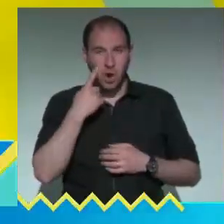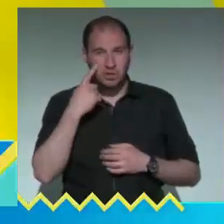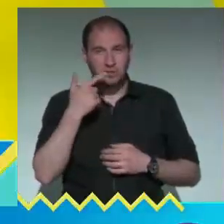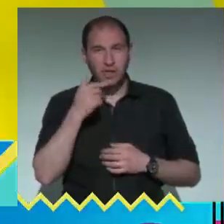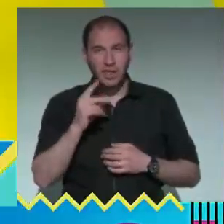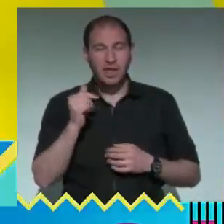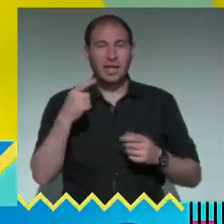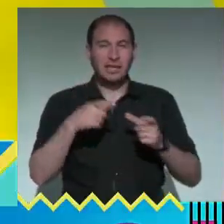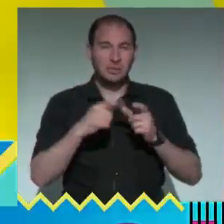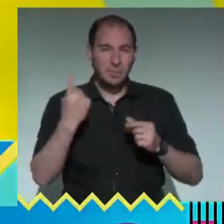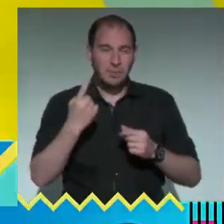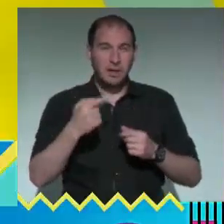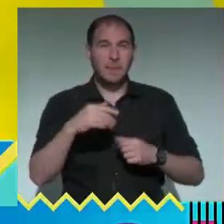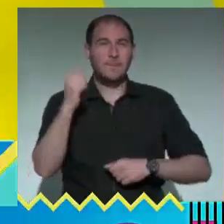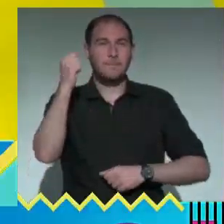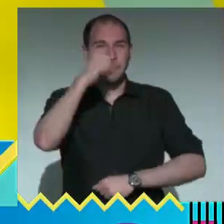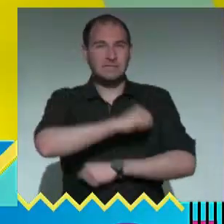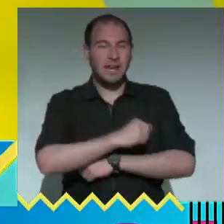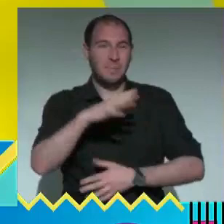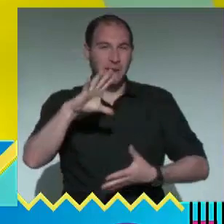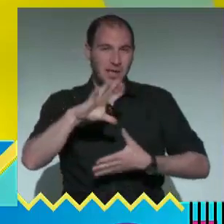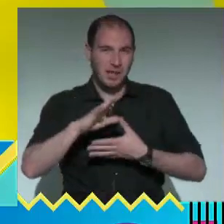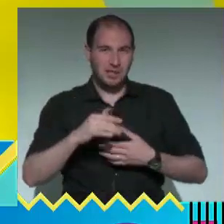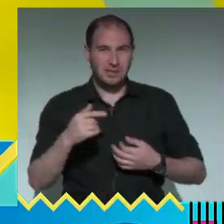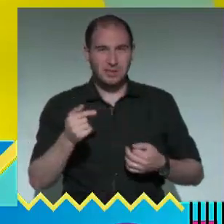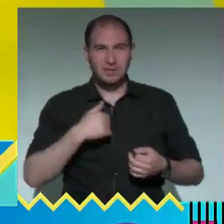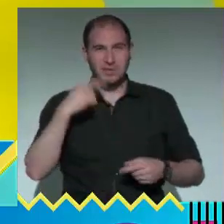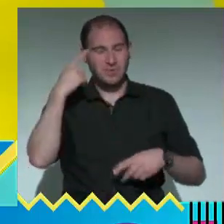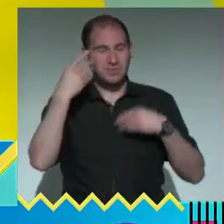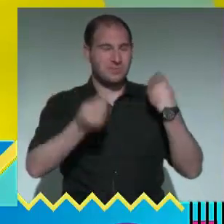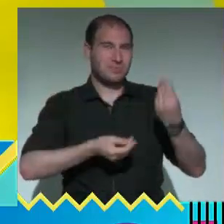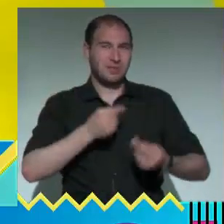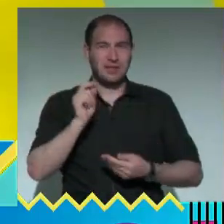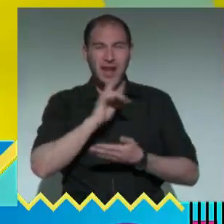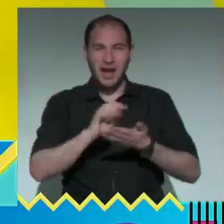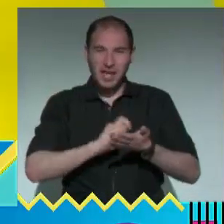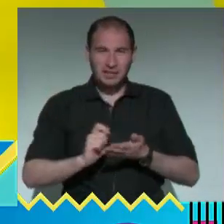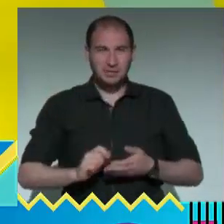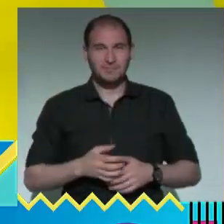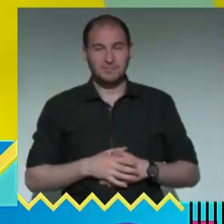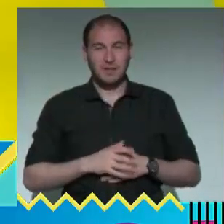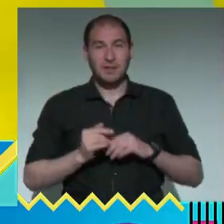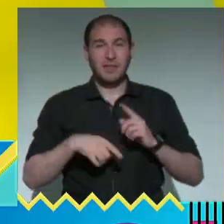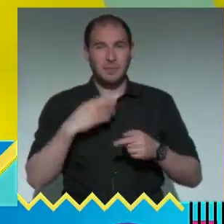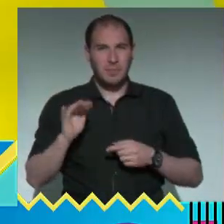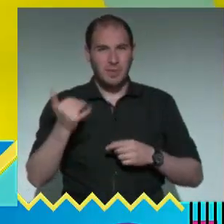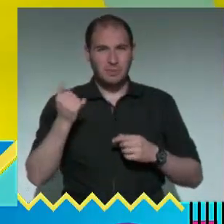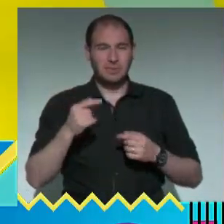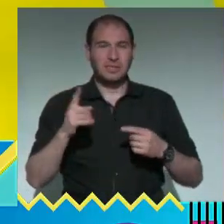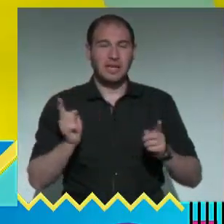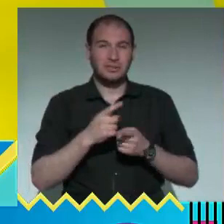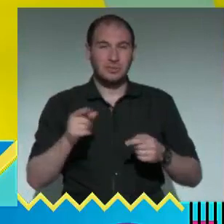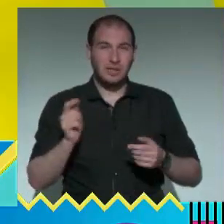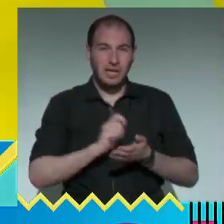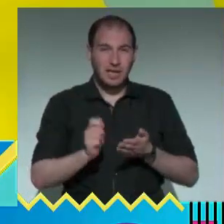el primer tema que conocí fue Persiana Americana, que me flashé muchísimo con ese tema, la letra. Después me enteré que es uno de los pocos temas que